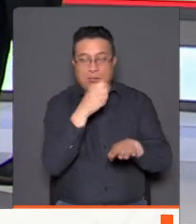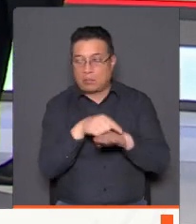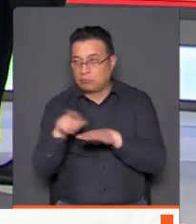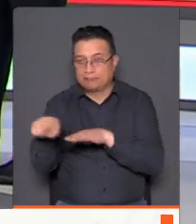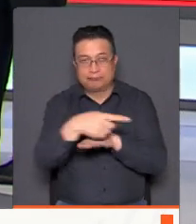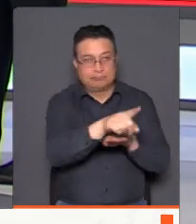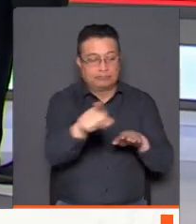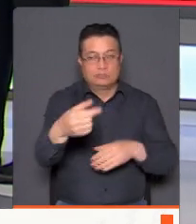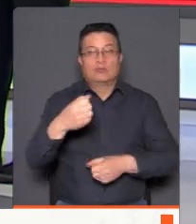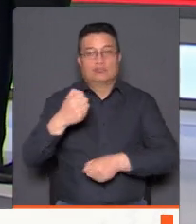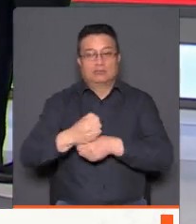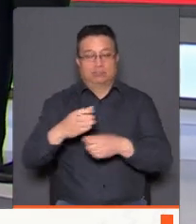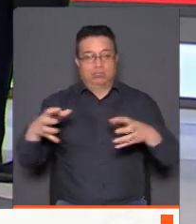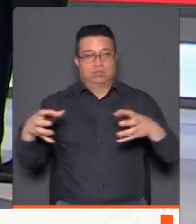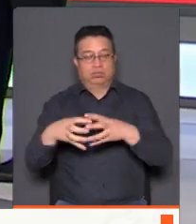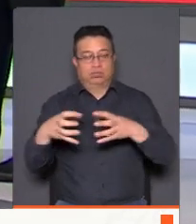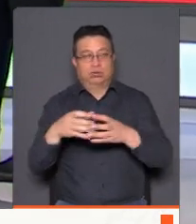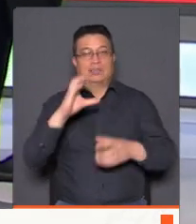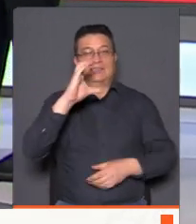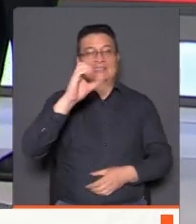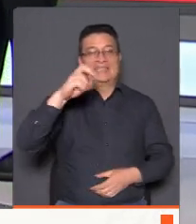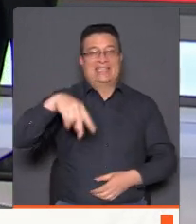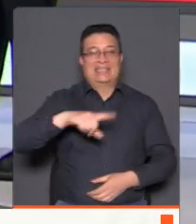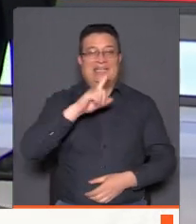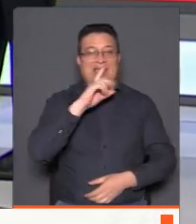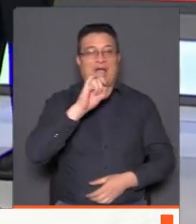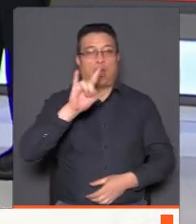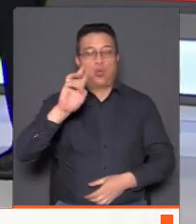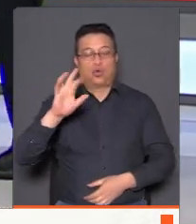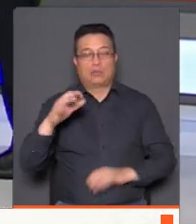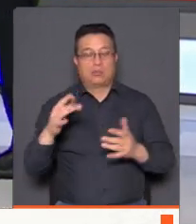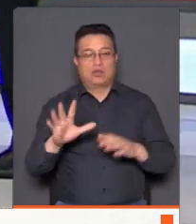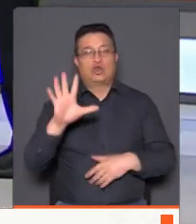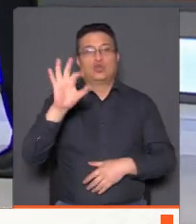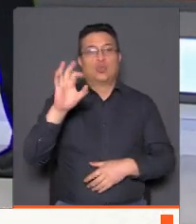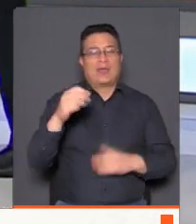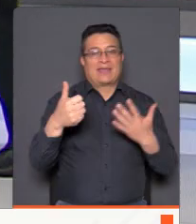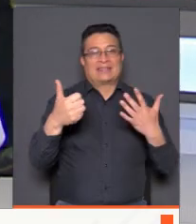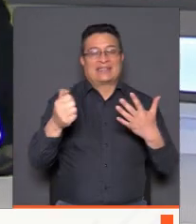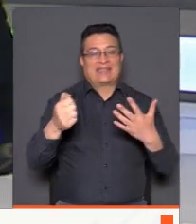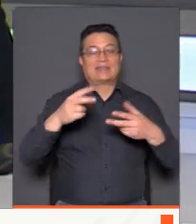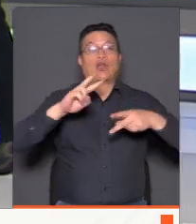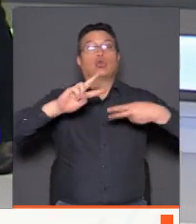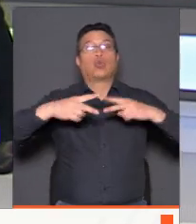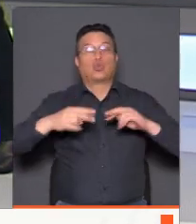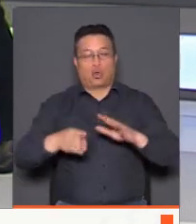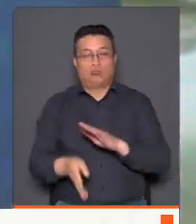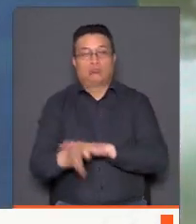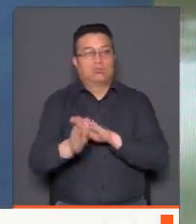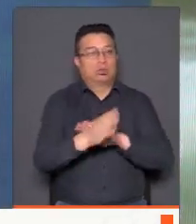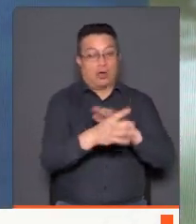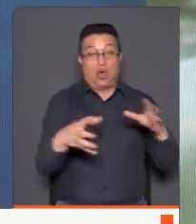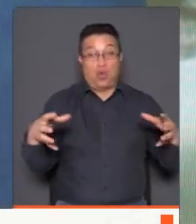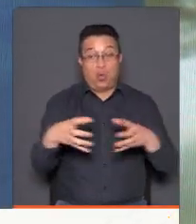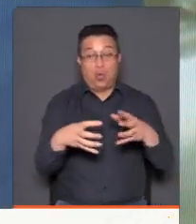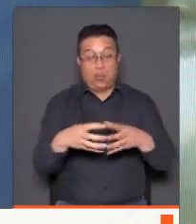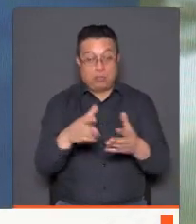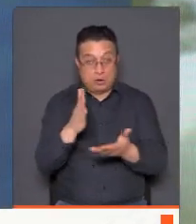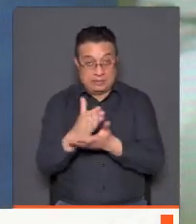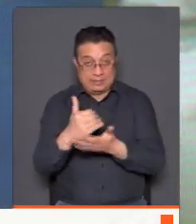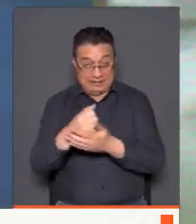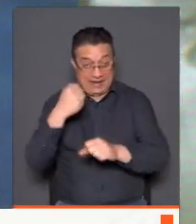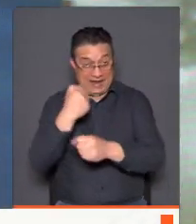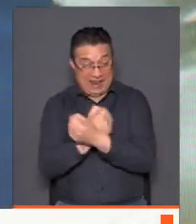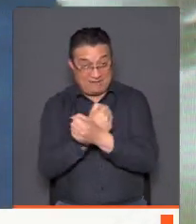los antiguos Centauros. Centauro antiguamente sacaba entre 50 y 60 carros al turno diariamente. Que, perdón, general, ¿son grupos de operaciones de carabineros